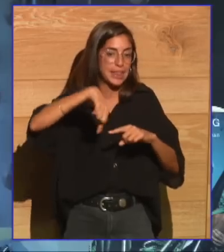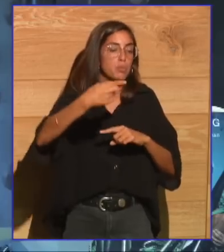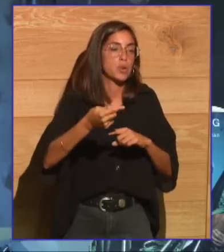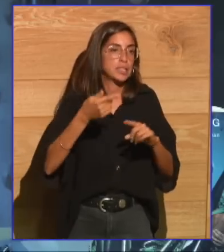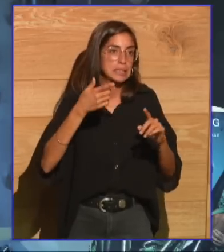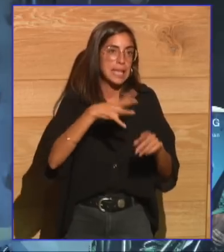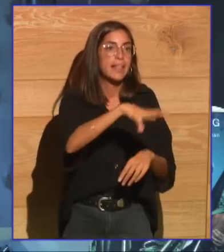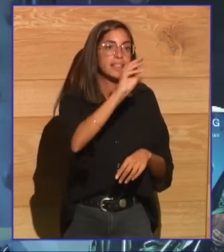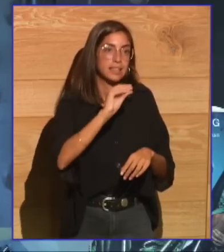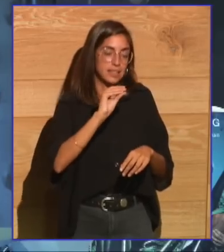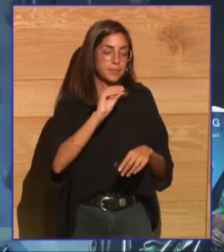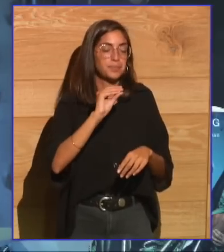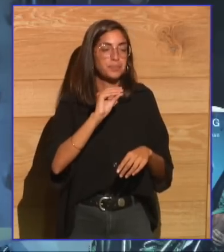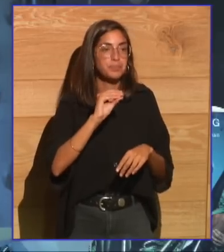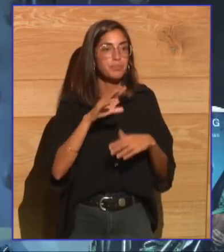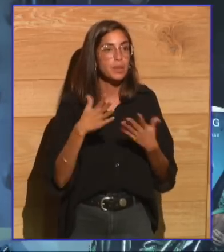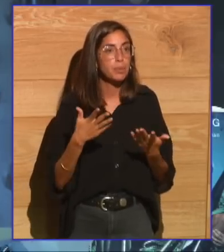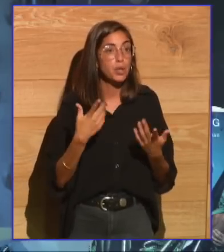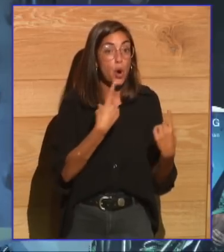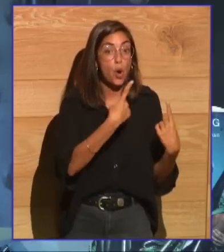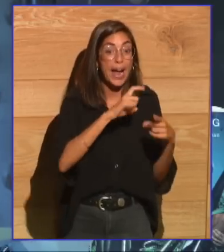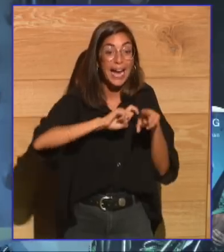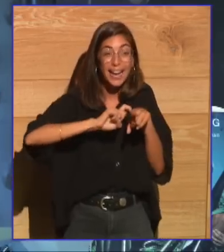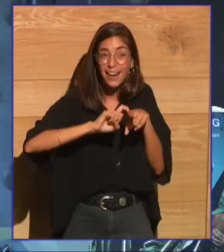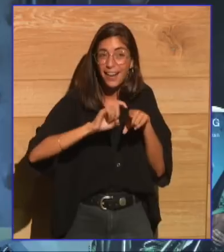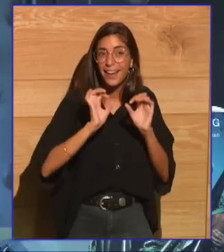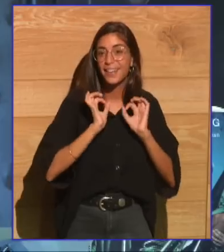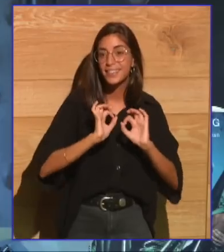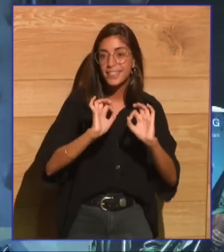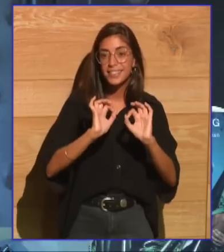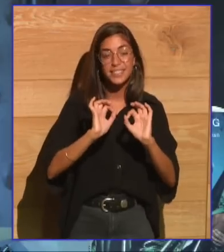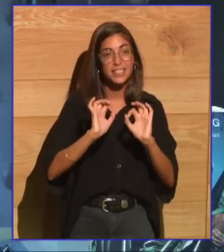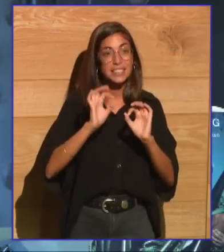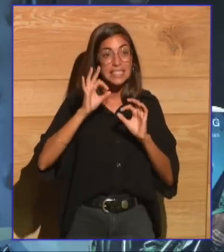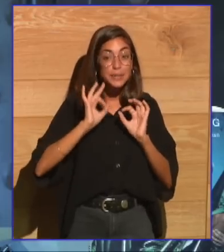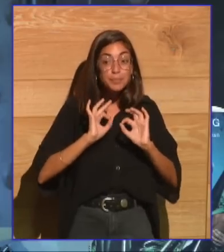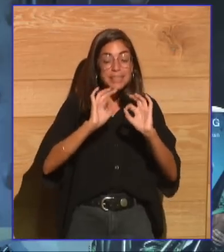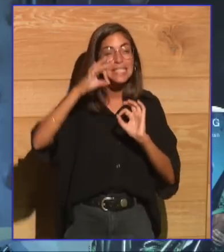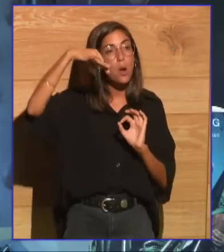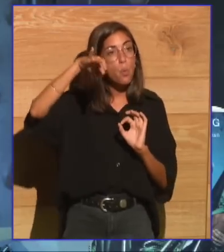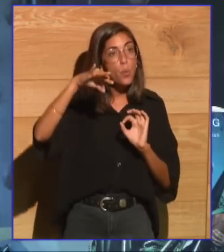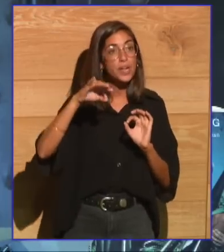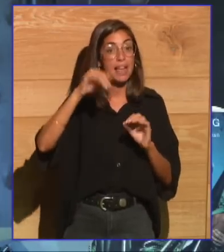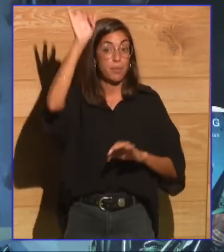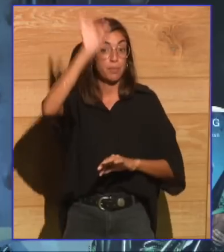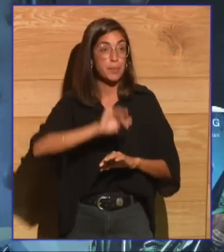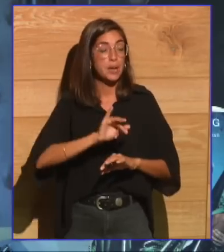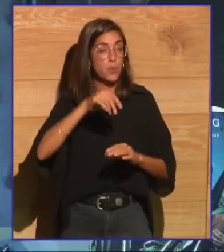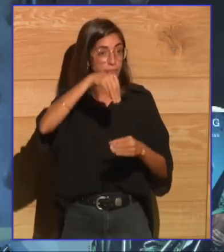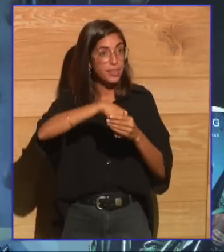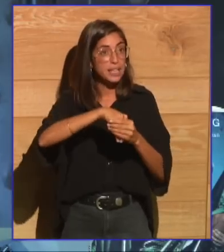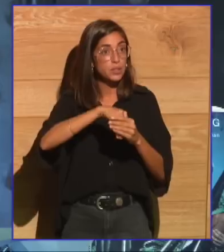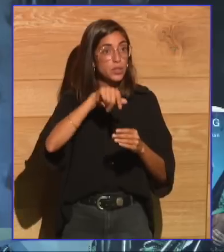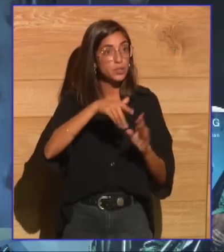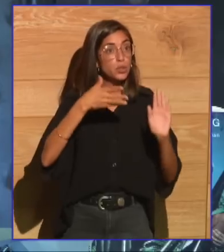uno de los de las características singulares y únicas y poderosas de la película es que